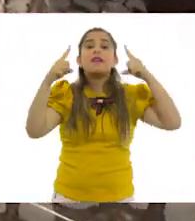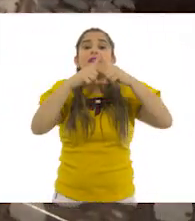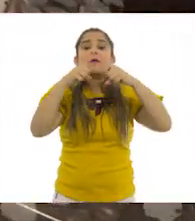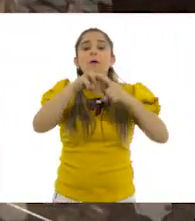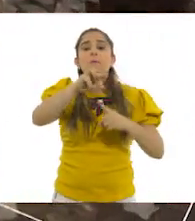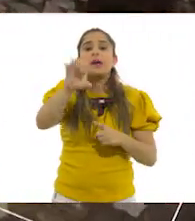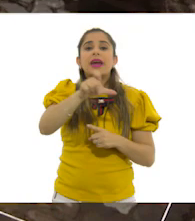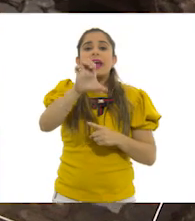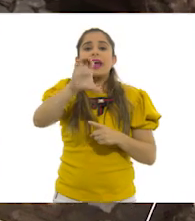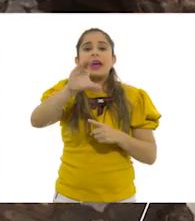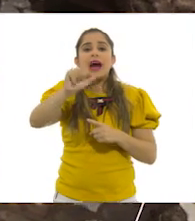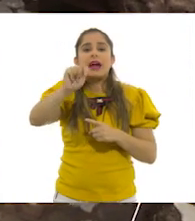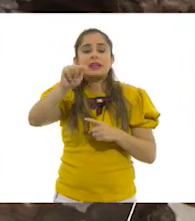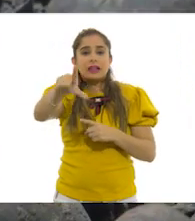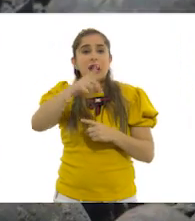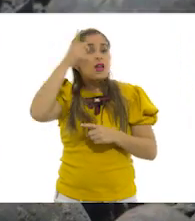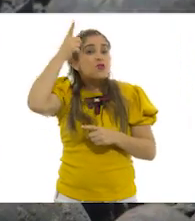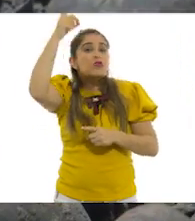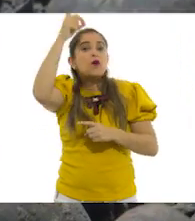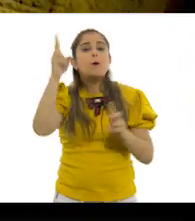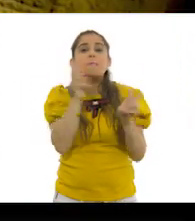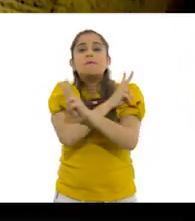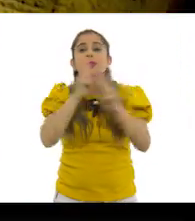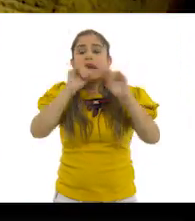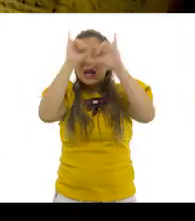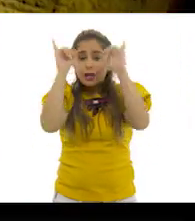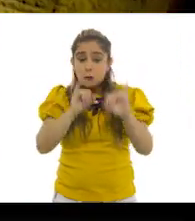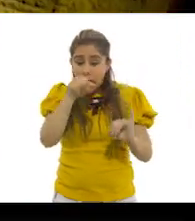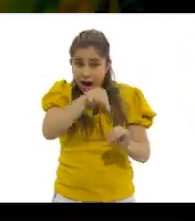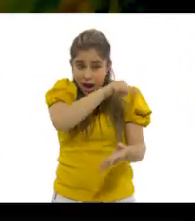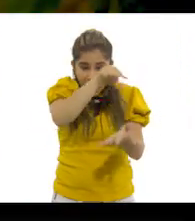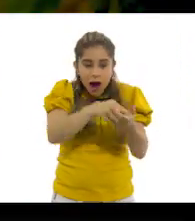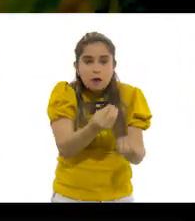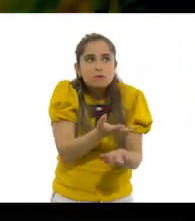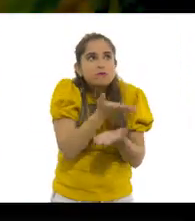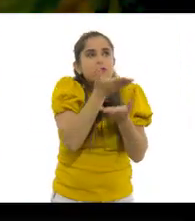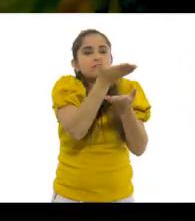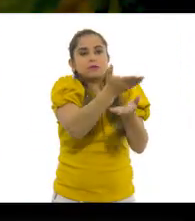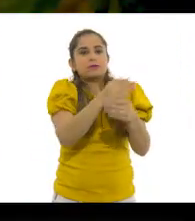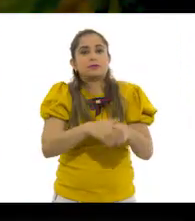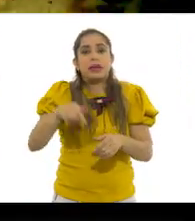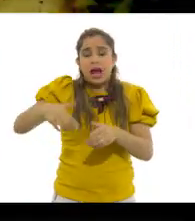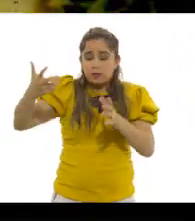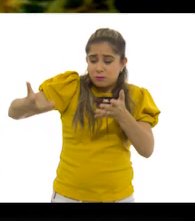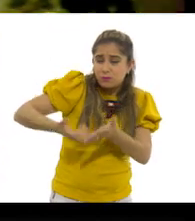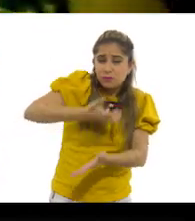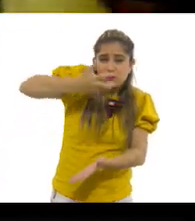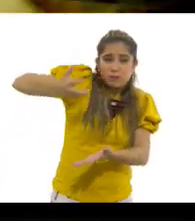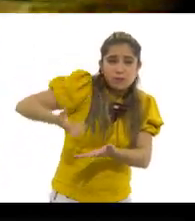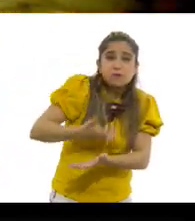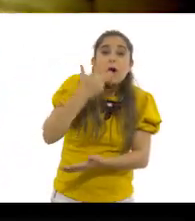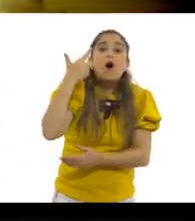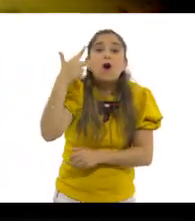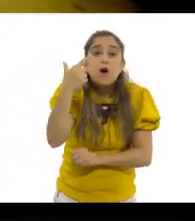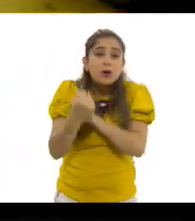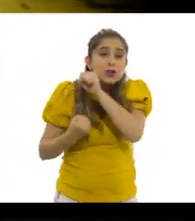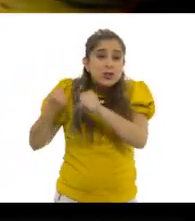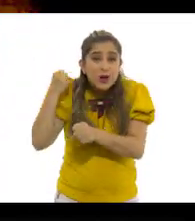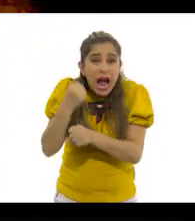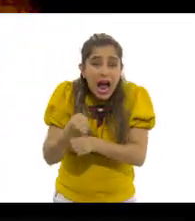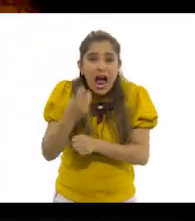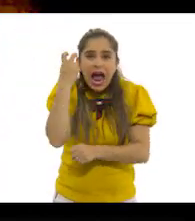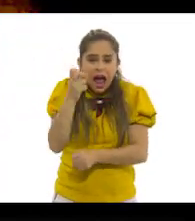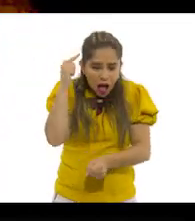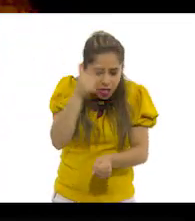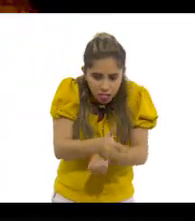Ejecatl, etéreo dios del viento. Una excavación de casi 8 años permitió desenmarañar